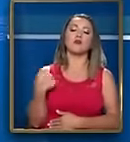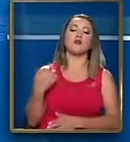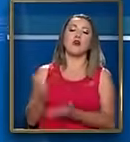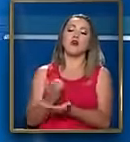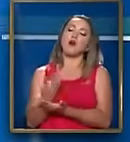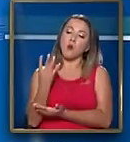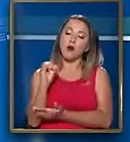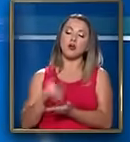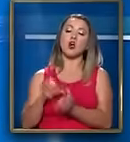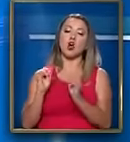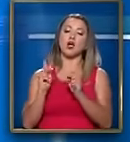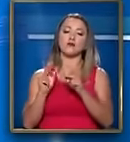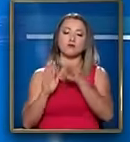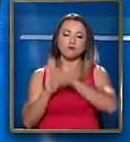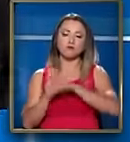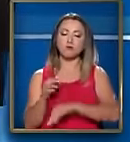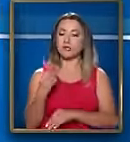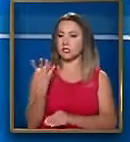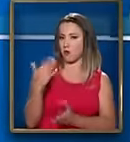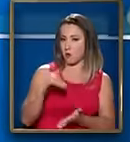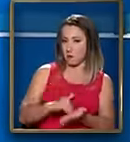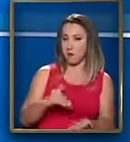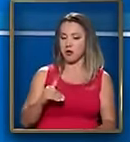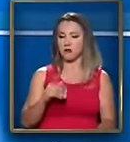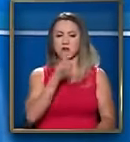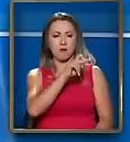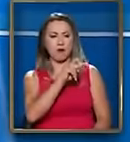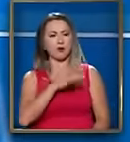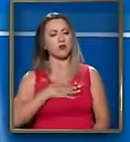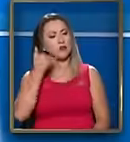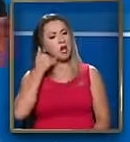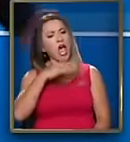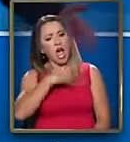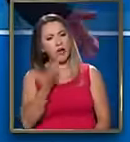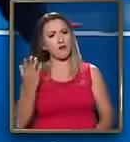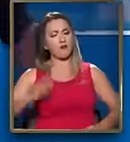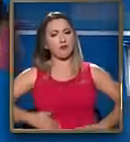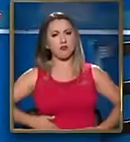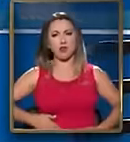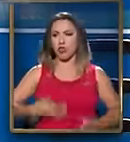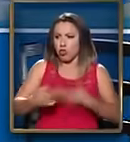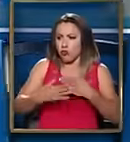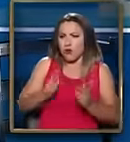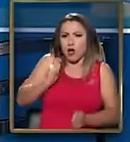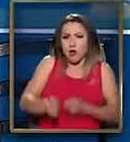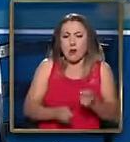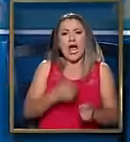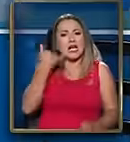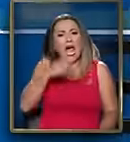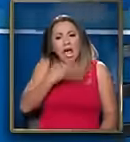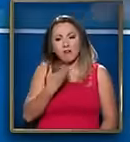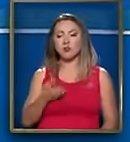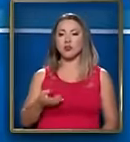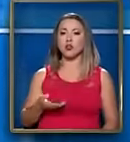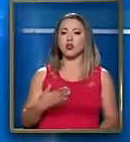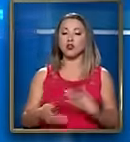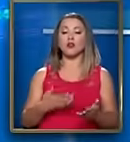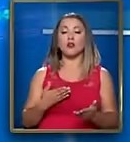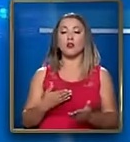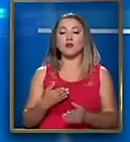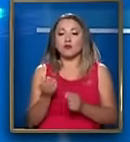pero ya, te lo dejo en 35. Y dice, pero papá, yo quería un iPhone, mierda, ¿de dónde te vas a sacar un iPhone? De tu cuenta